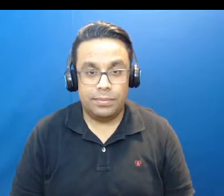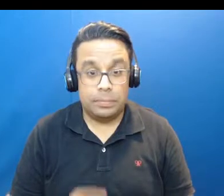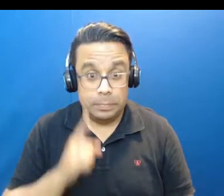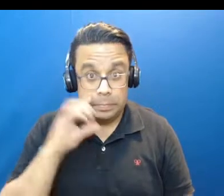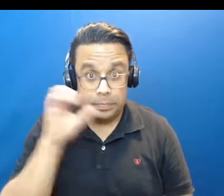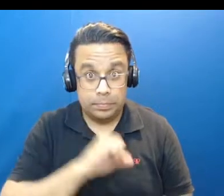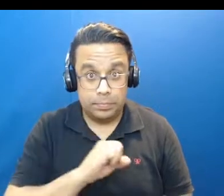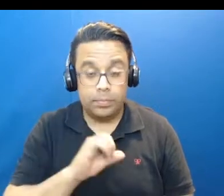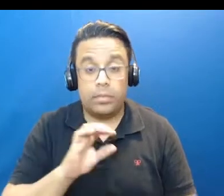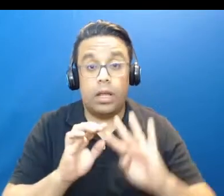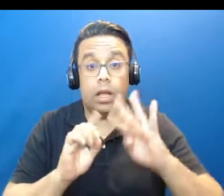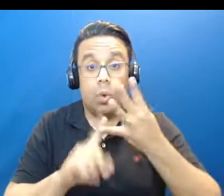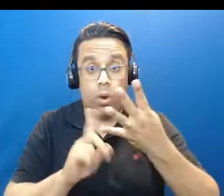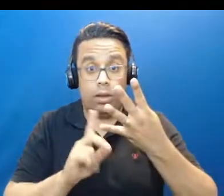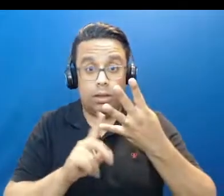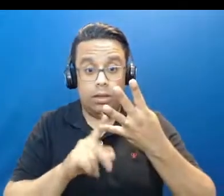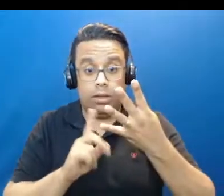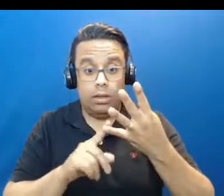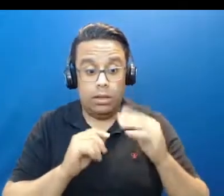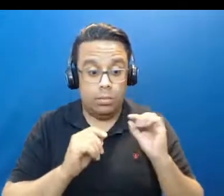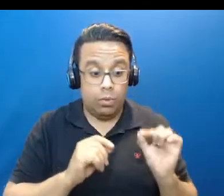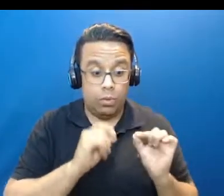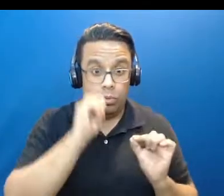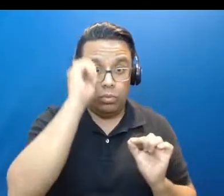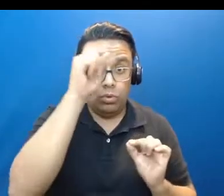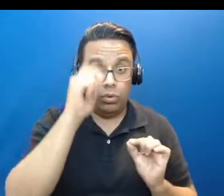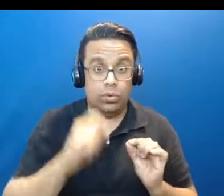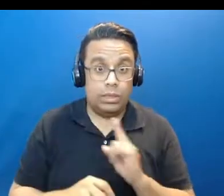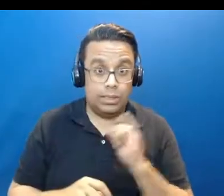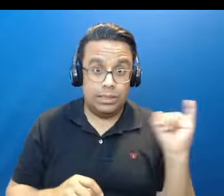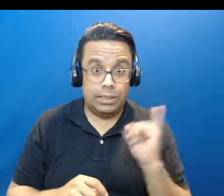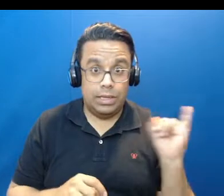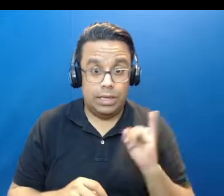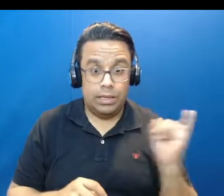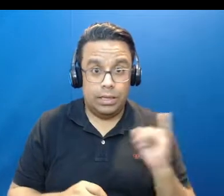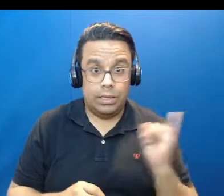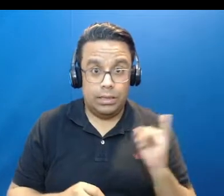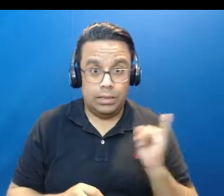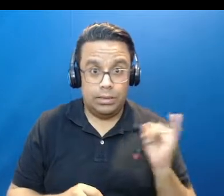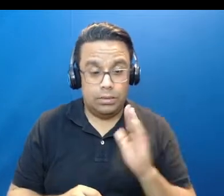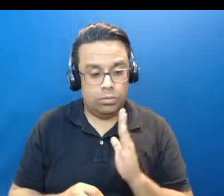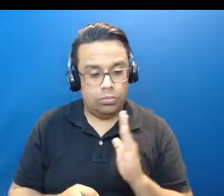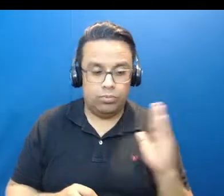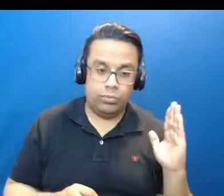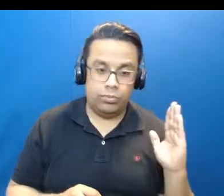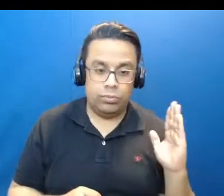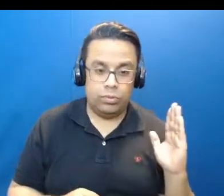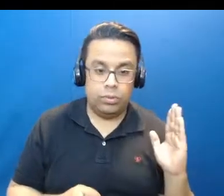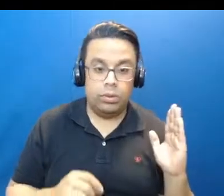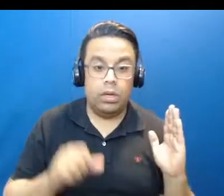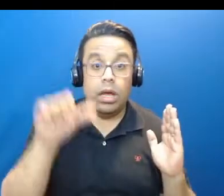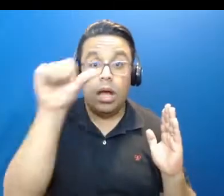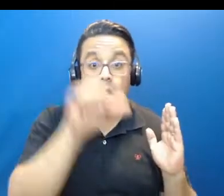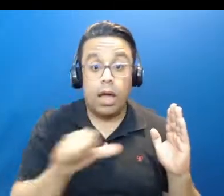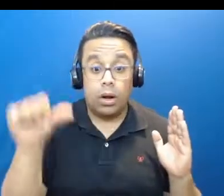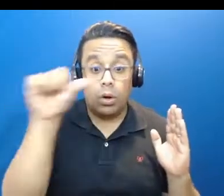Y la cuarta es la distancia que habrá entre este punto y este punto hacia la izquierda, arroba